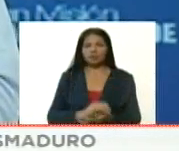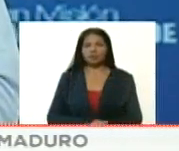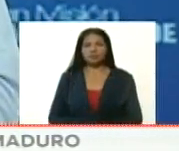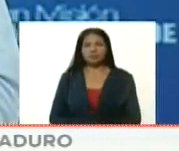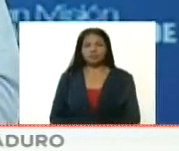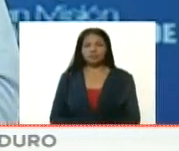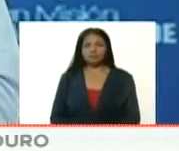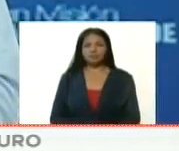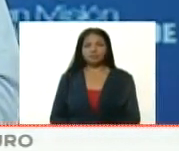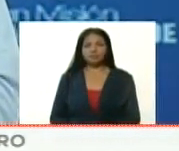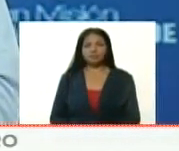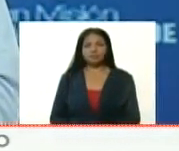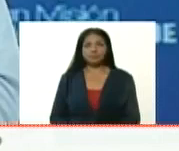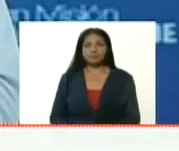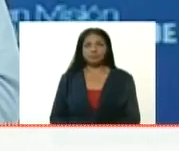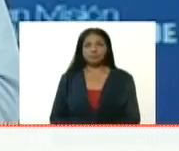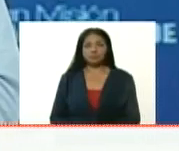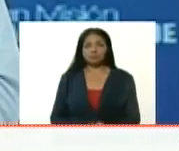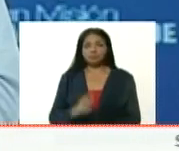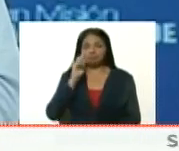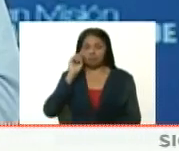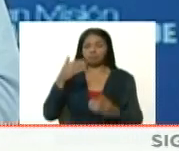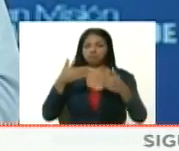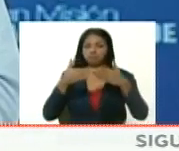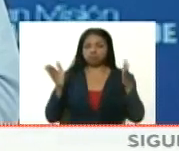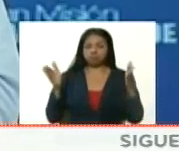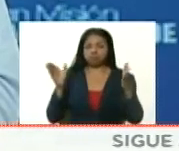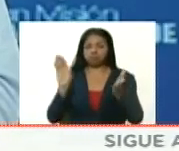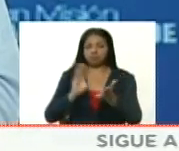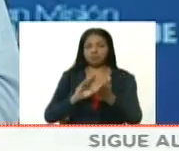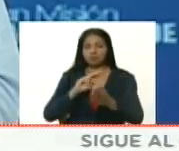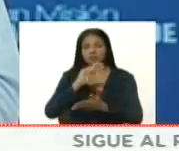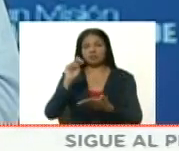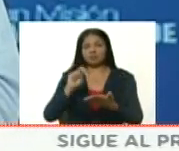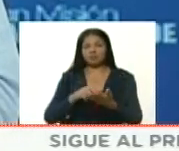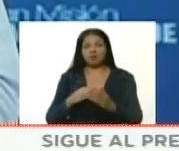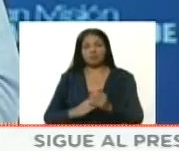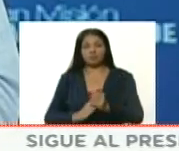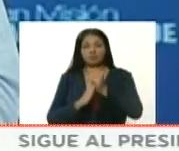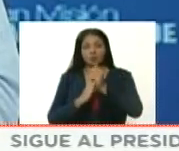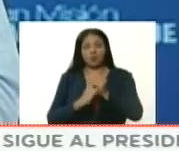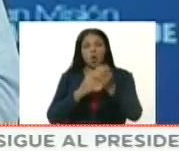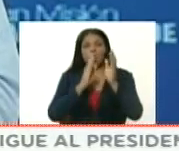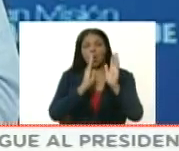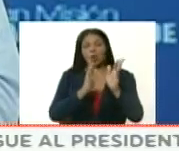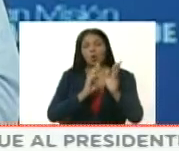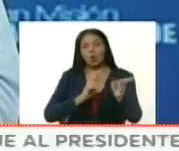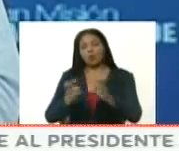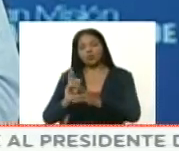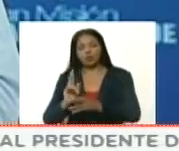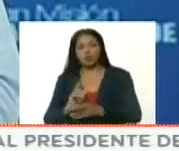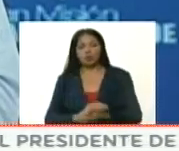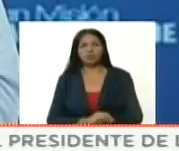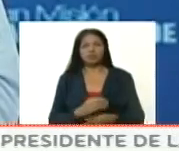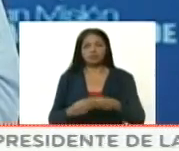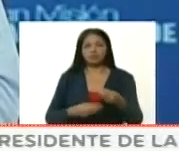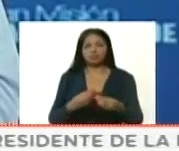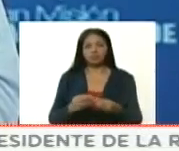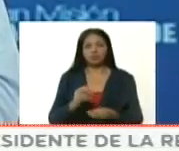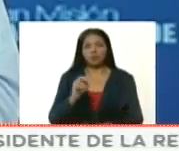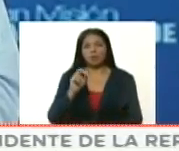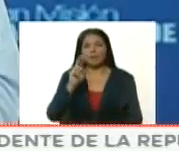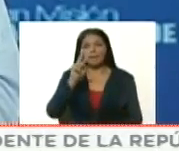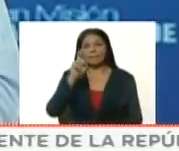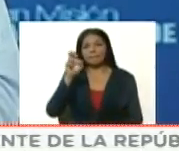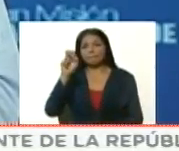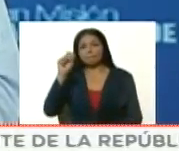para proceder a la inauguración del Centro Nacional de Comando, Control y Telecomunicaciones de BEN